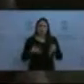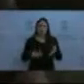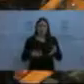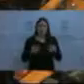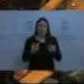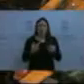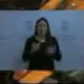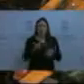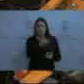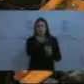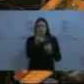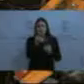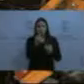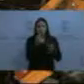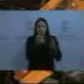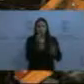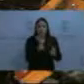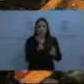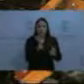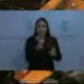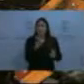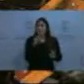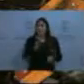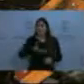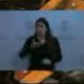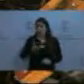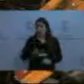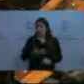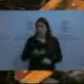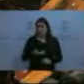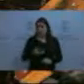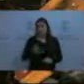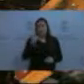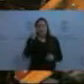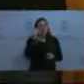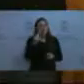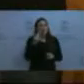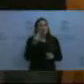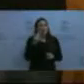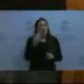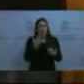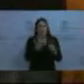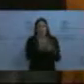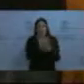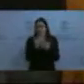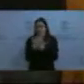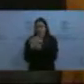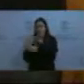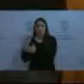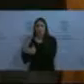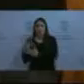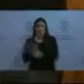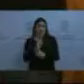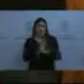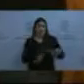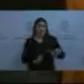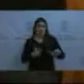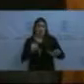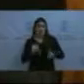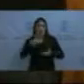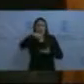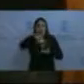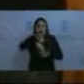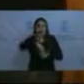preguntándonos por él. Creo que es muy importante. Yo creo que la mayoría de los días que yo comparezco en esta Cámara,